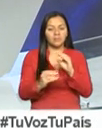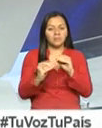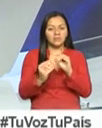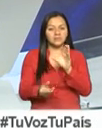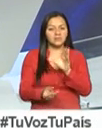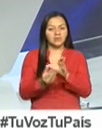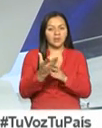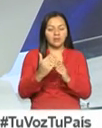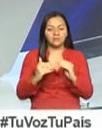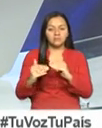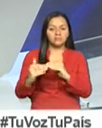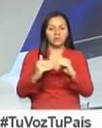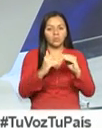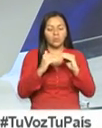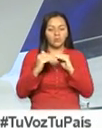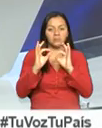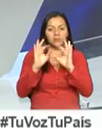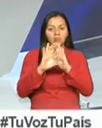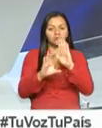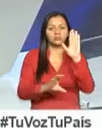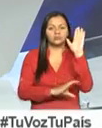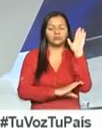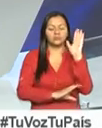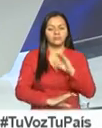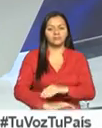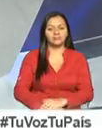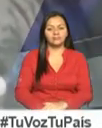sistema equitativo y constitucional.